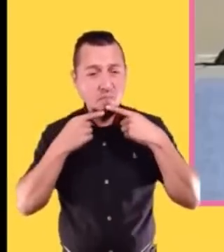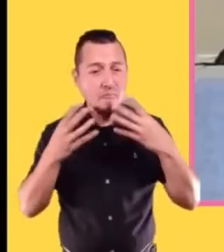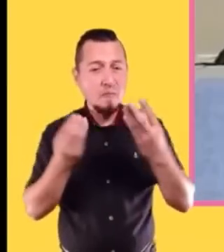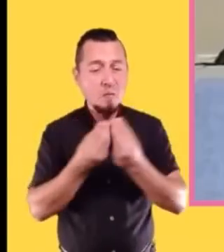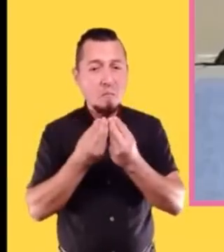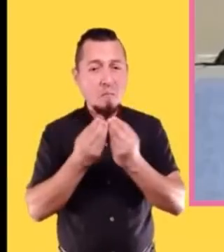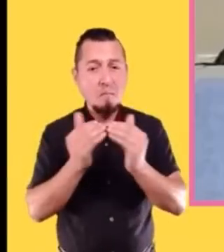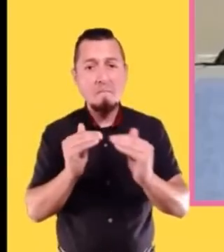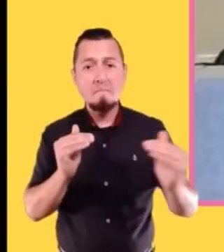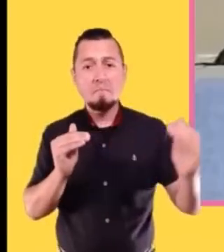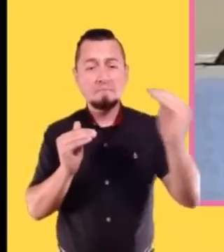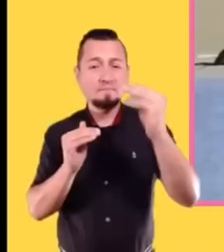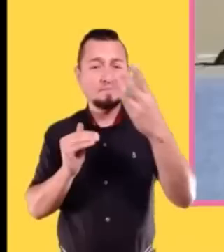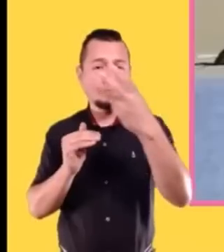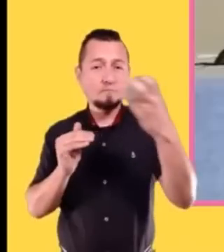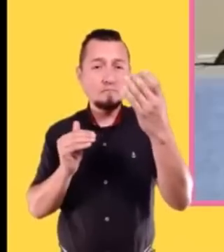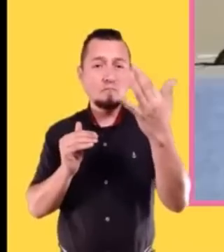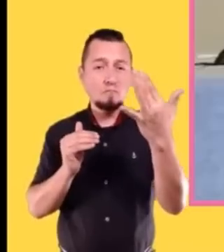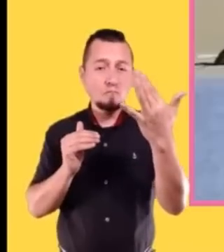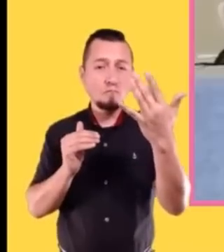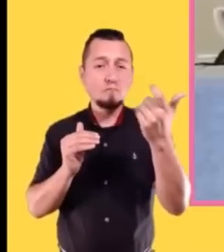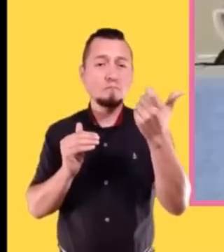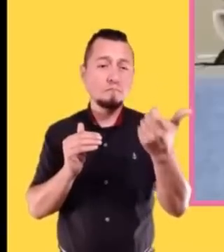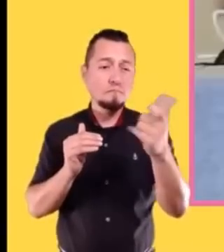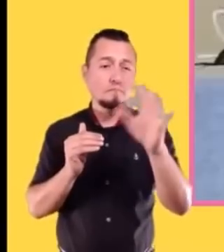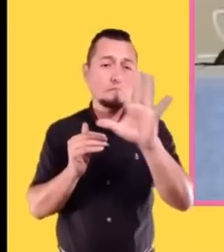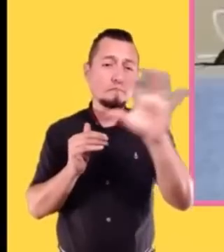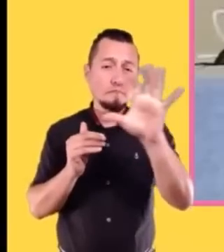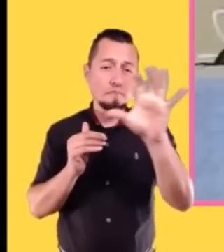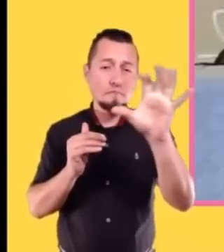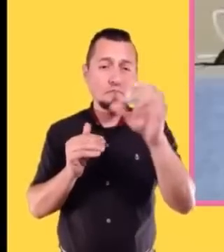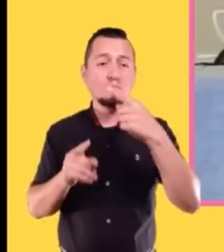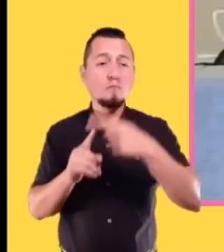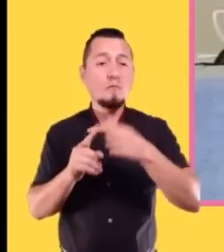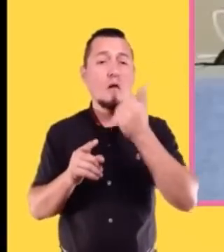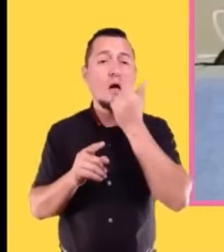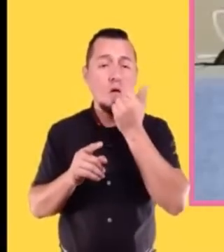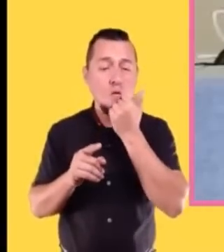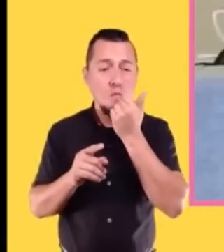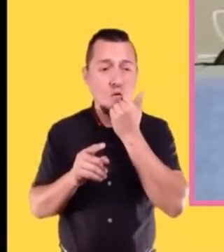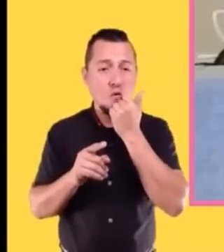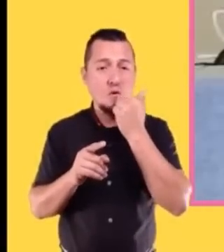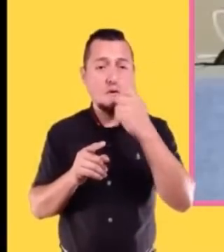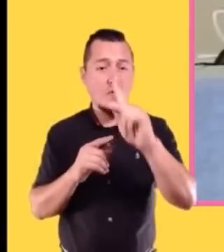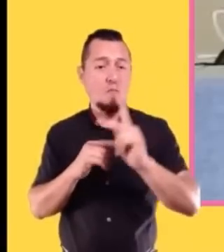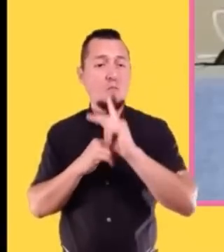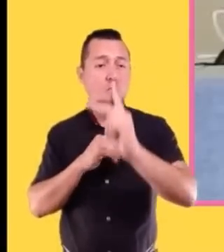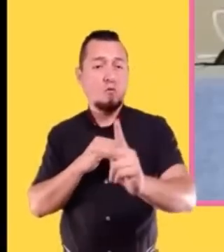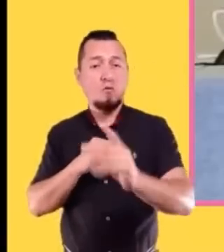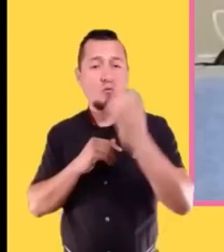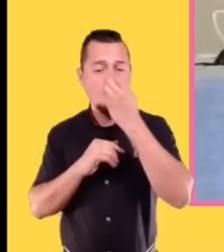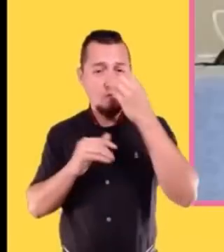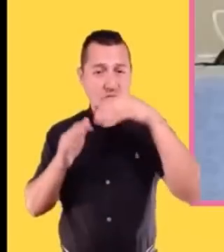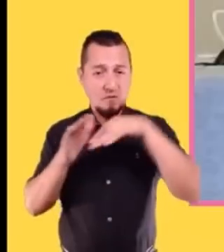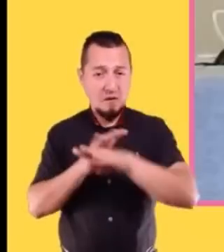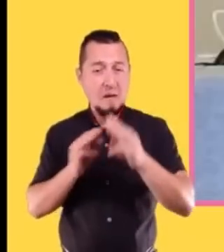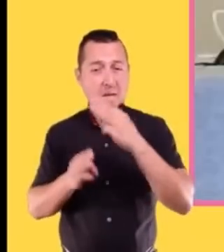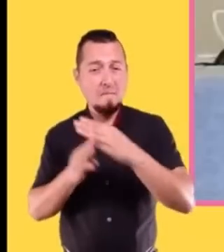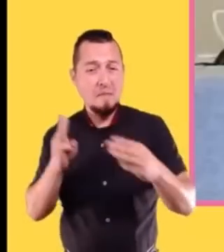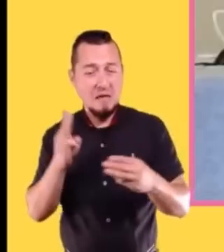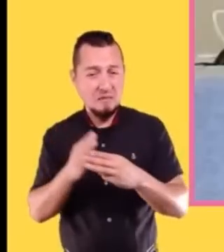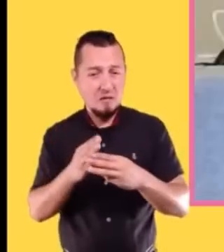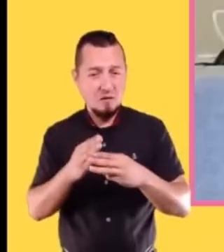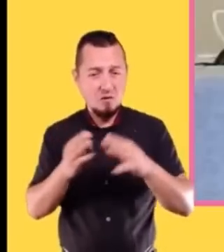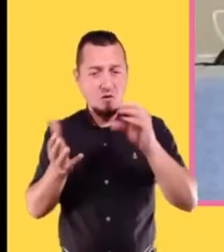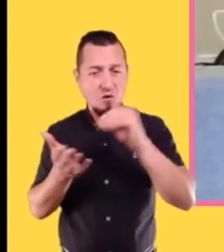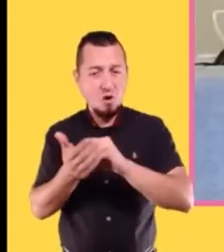entre 350 pesos y 500 por alumno en el siguiente ciclo escolar en la compra de materiales o de